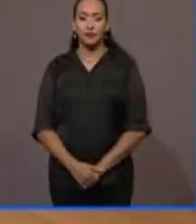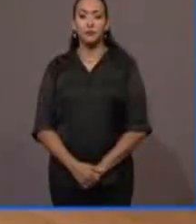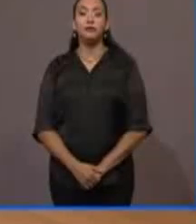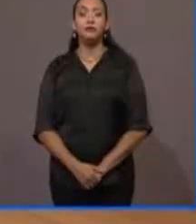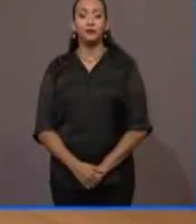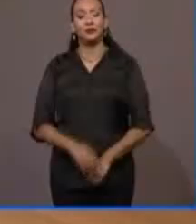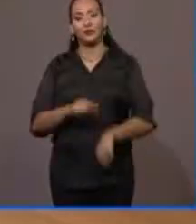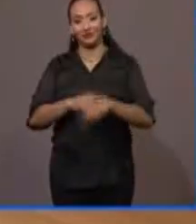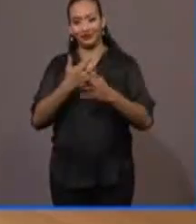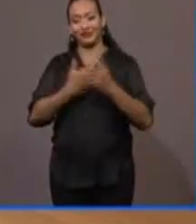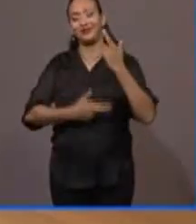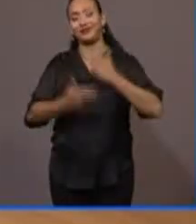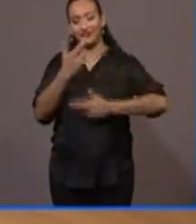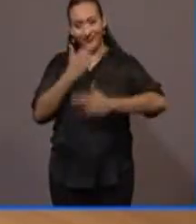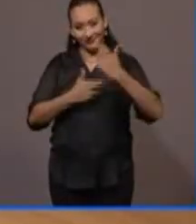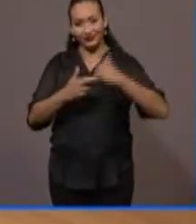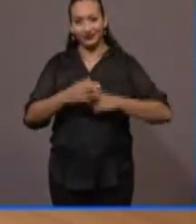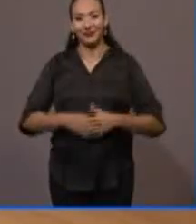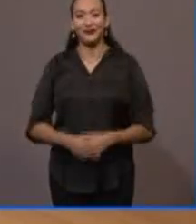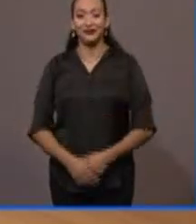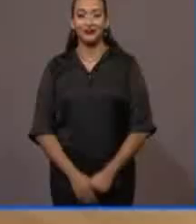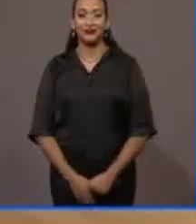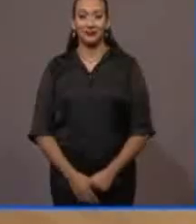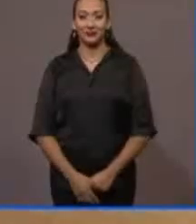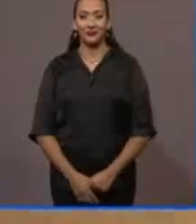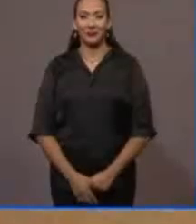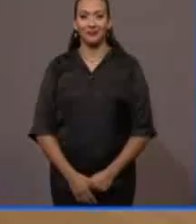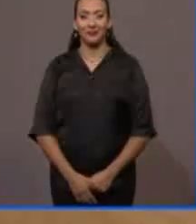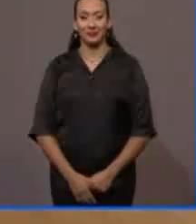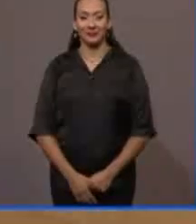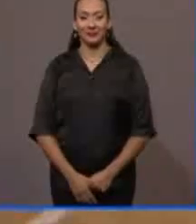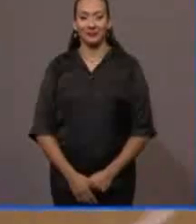Vámonos rápidamente a un corte. No se vaya, regresamos.